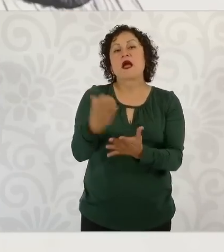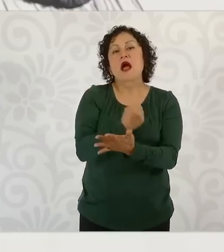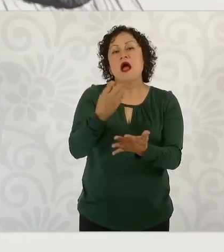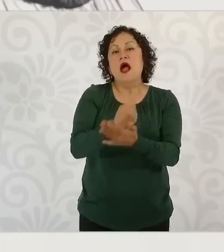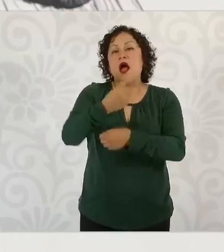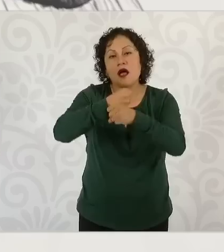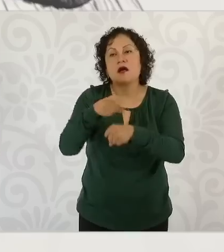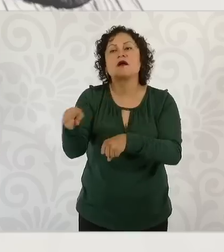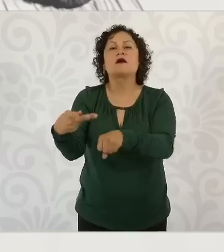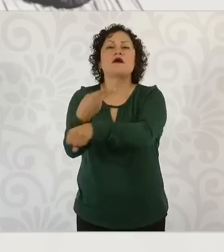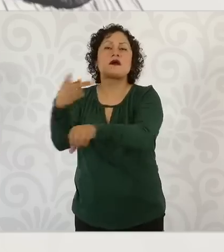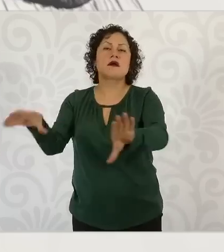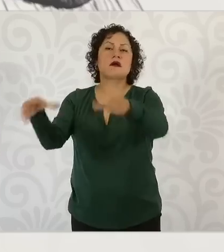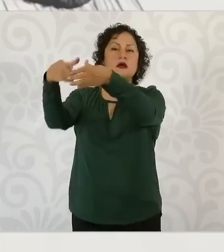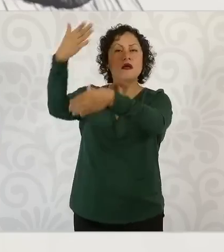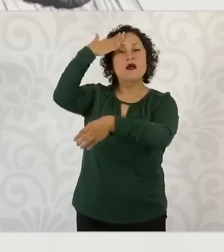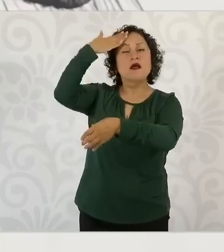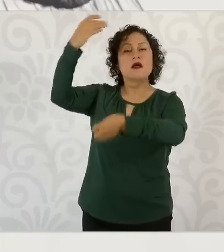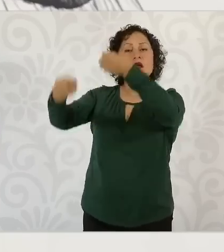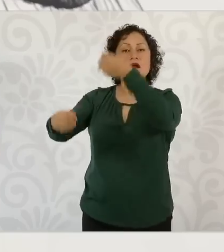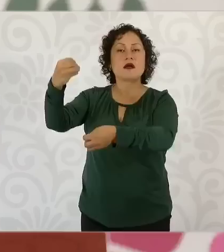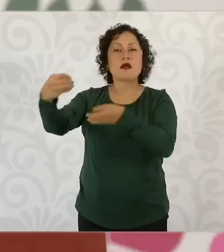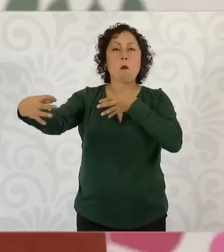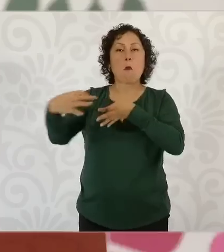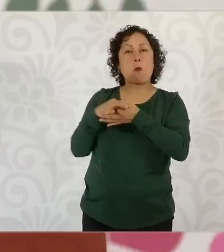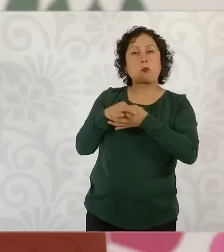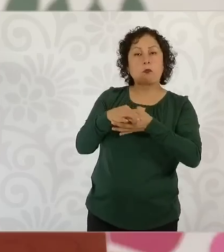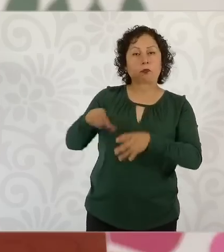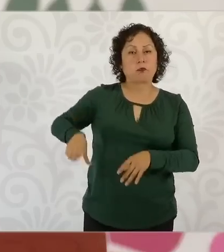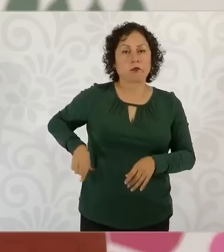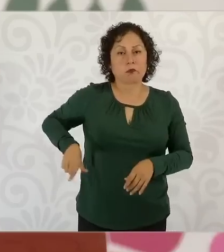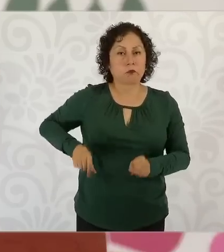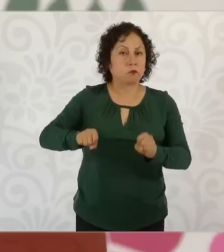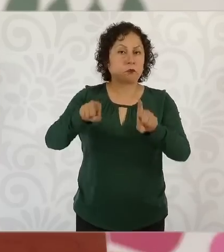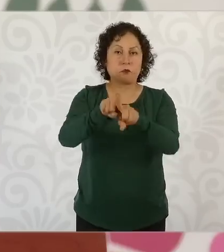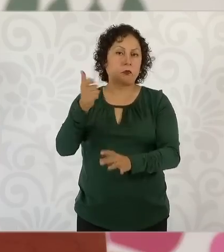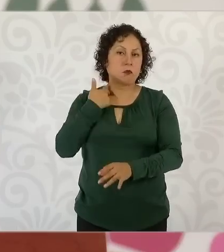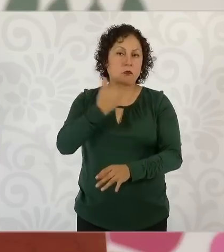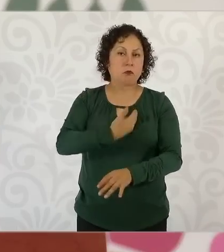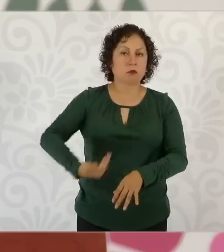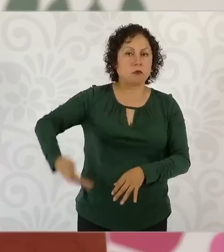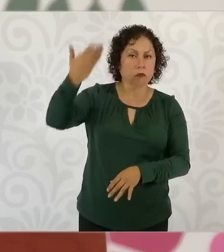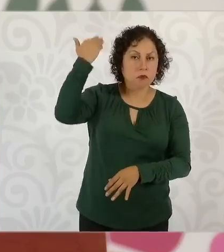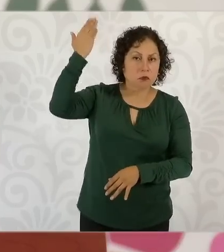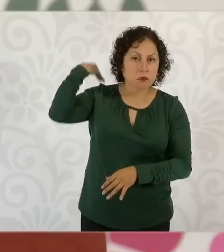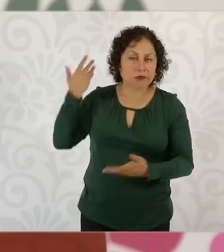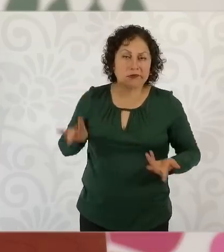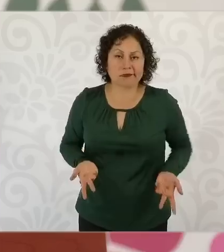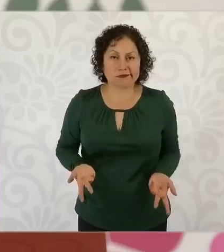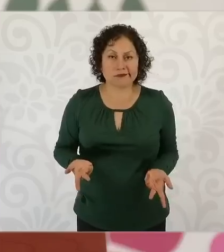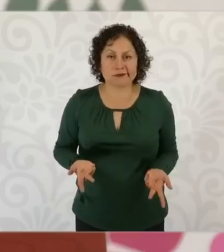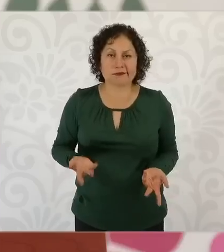era un aparato más del Estado, vinculado con el presidente. Y no me digan que